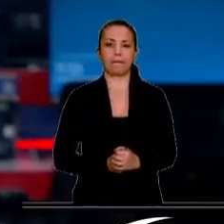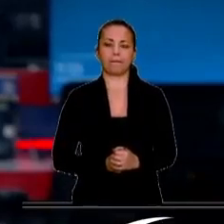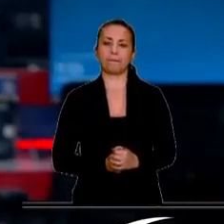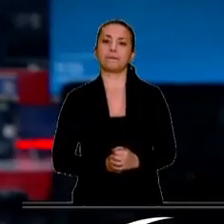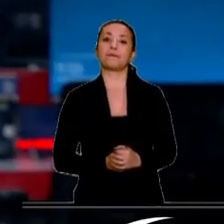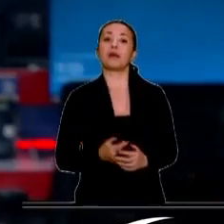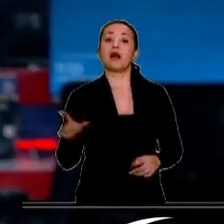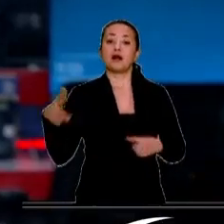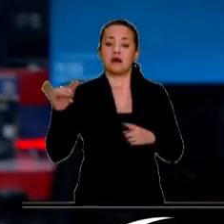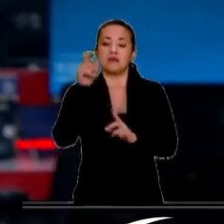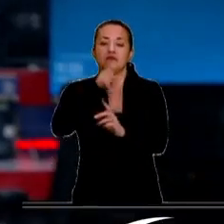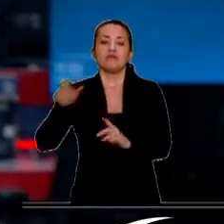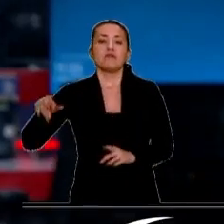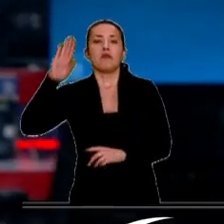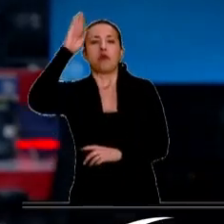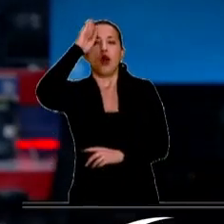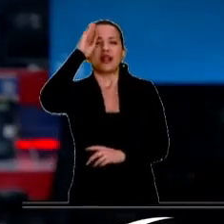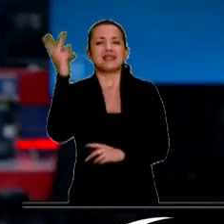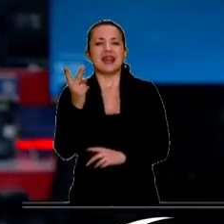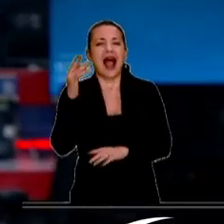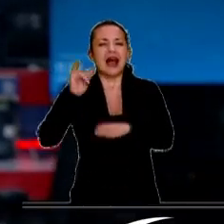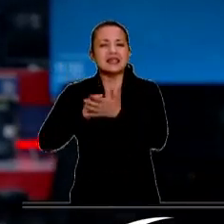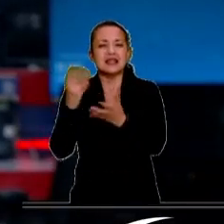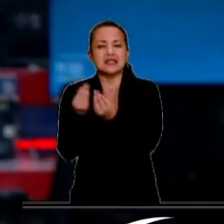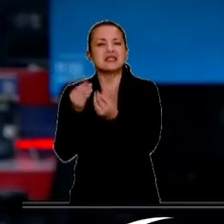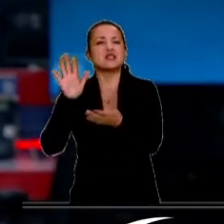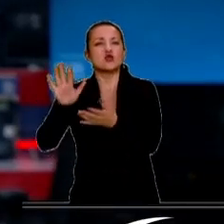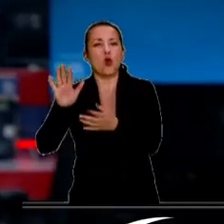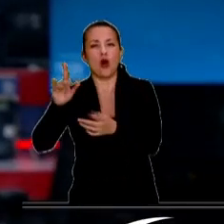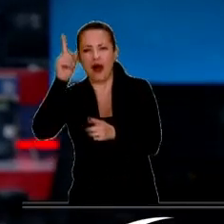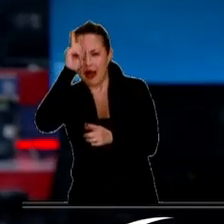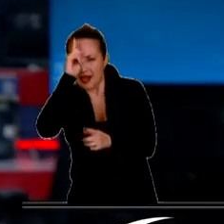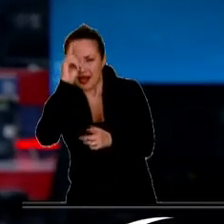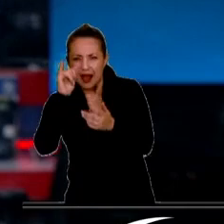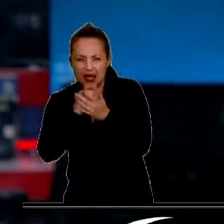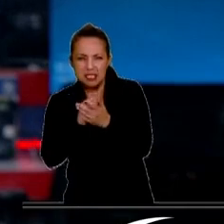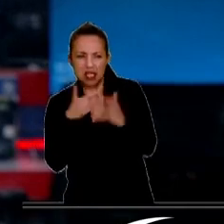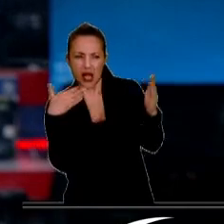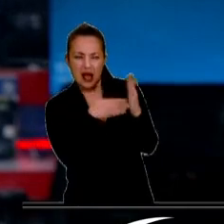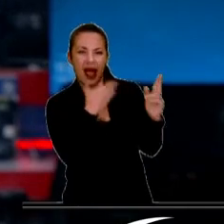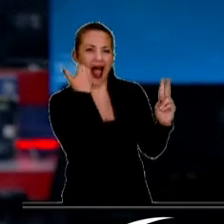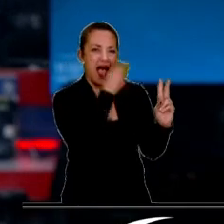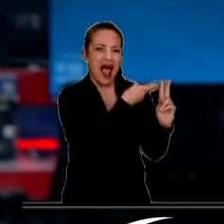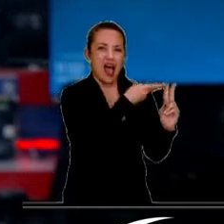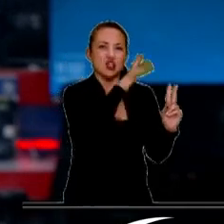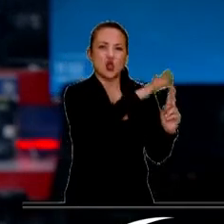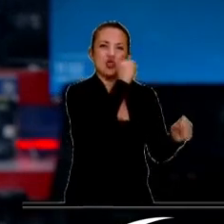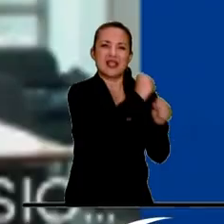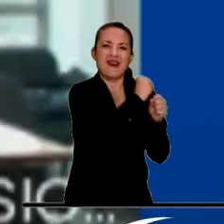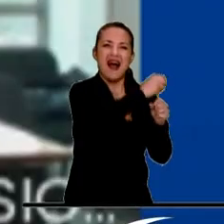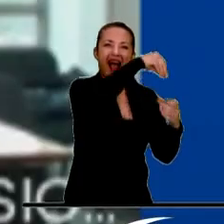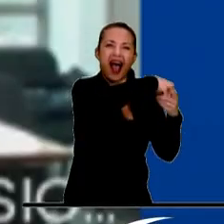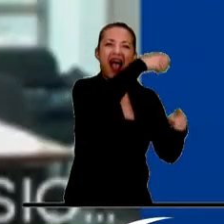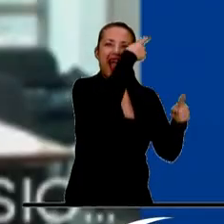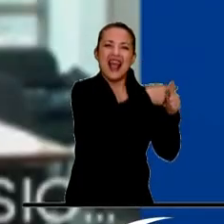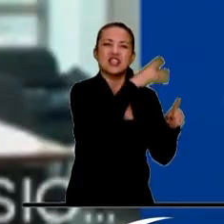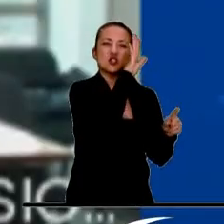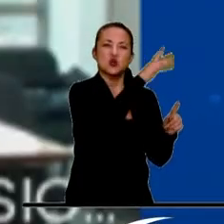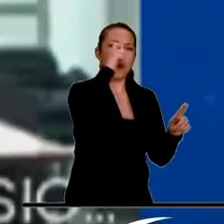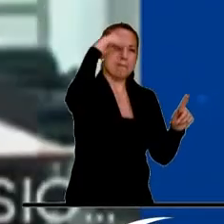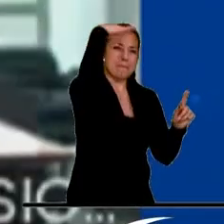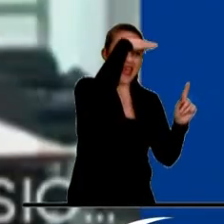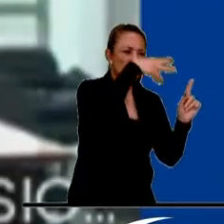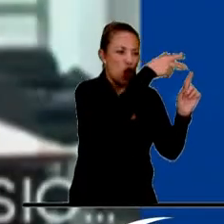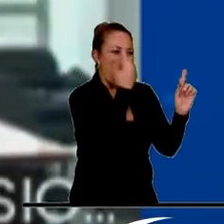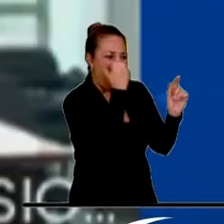A la cárcel fueron enviados los policías que habrían participado en las interceptaciones ilegales contra las ex empleadas de la ex jefe de gabinete, Laura